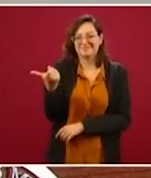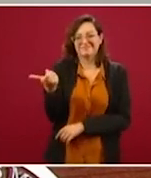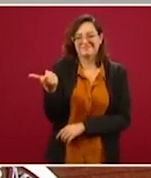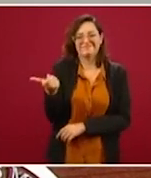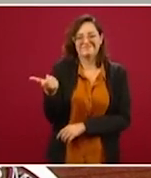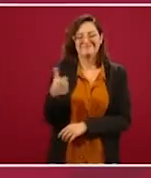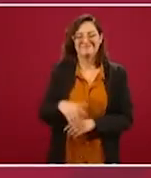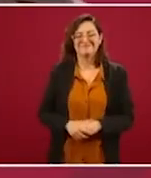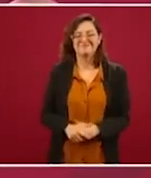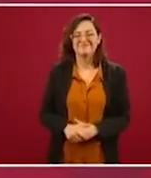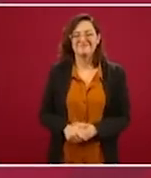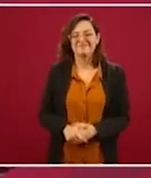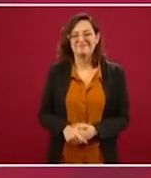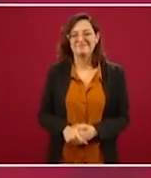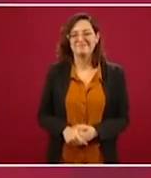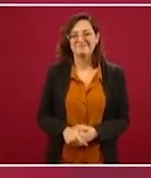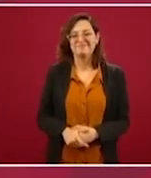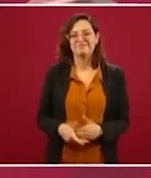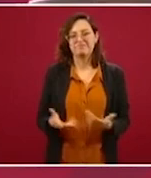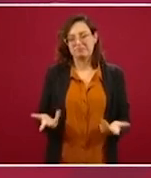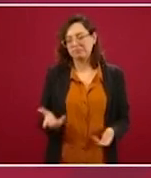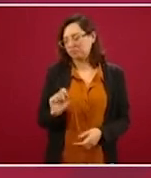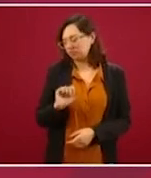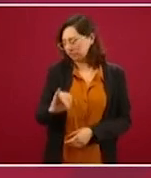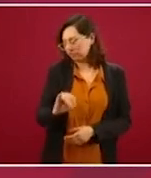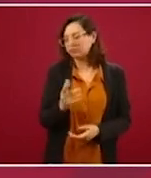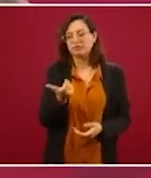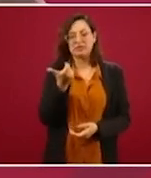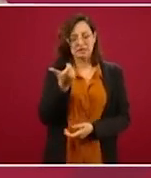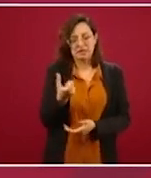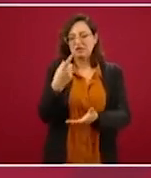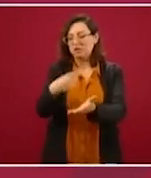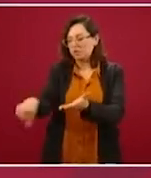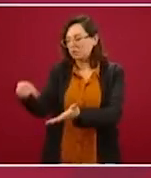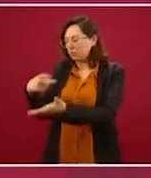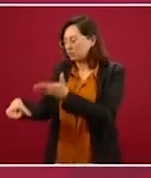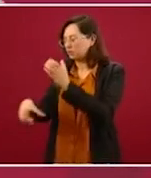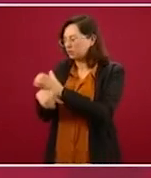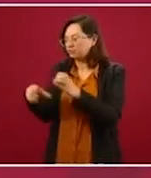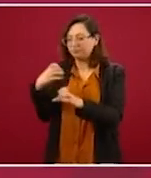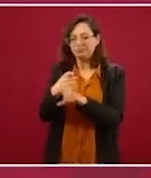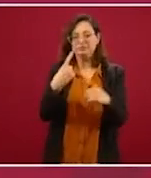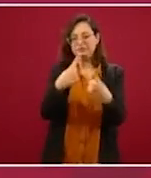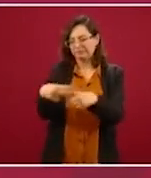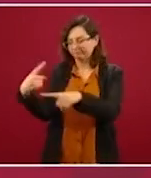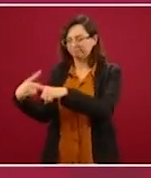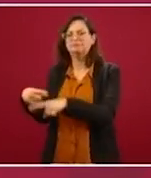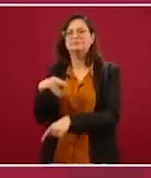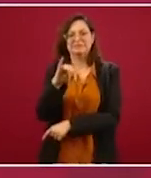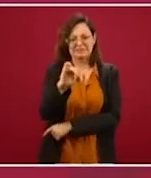sí es un medio, ¿no?, para adquirir cosas y demás, pero se vuelve para algunos